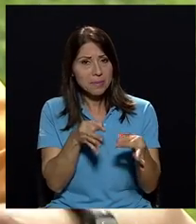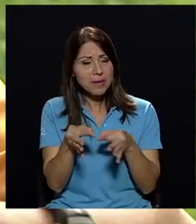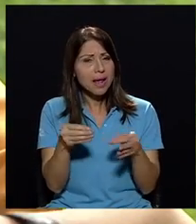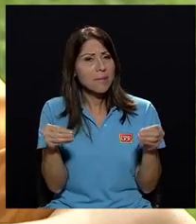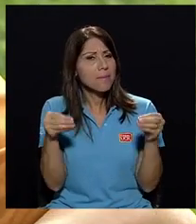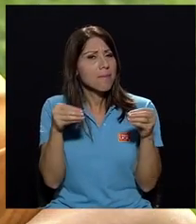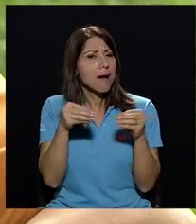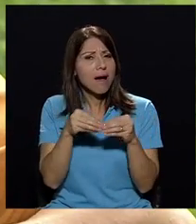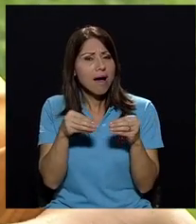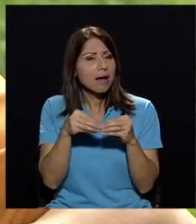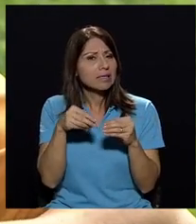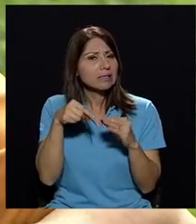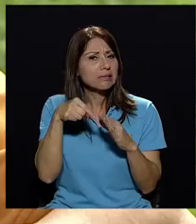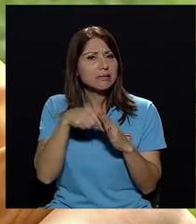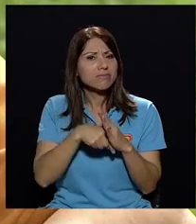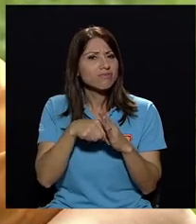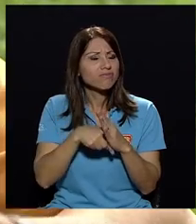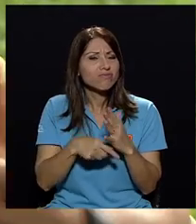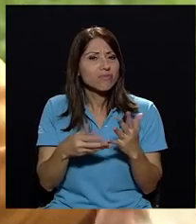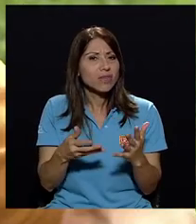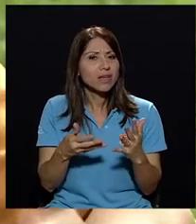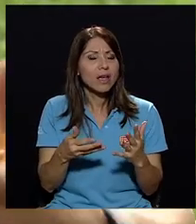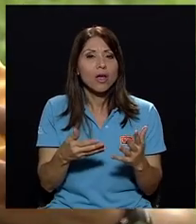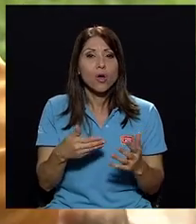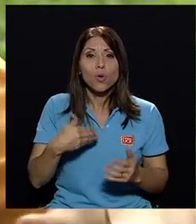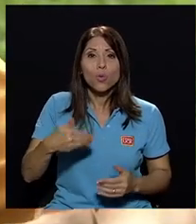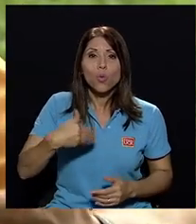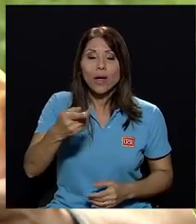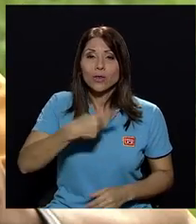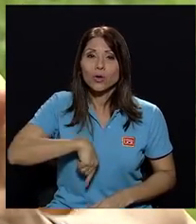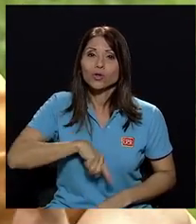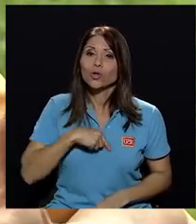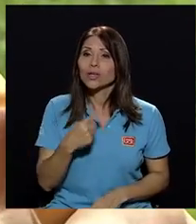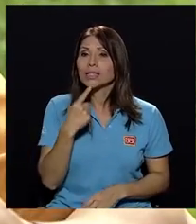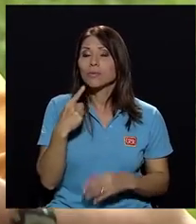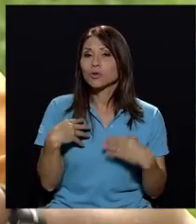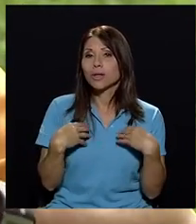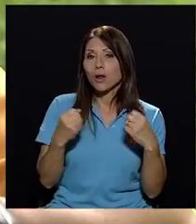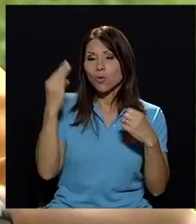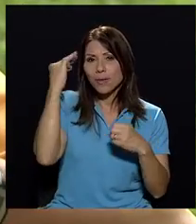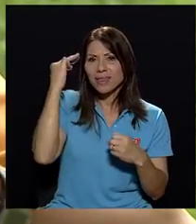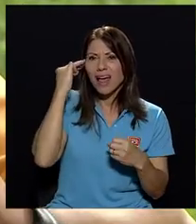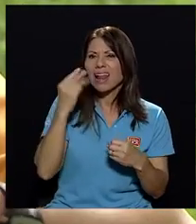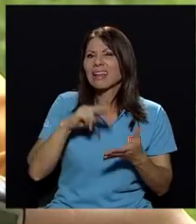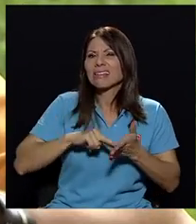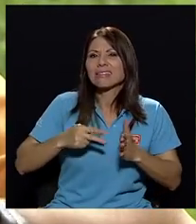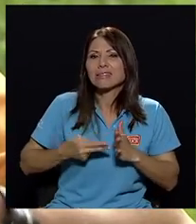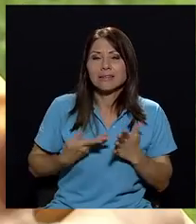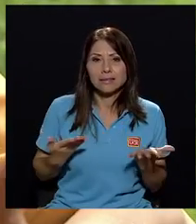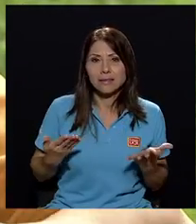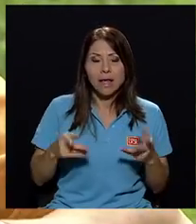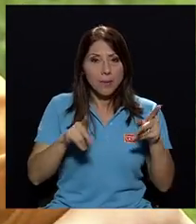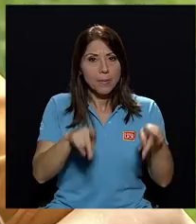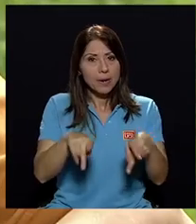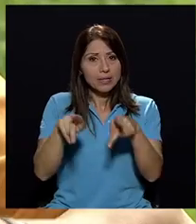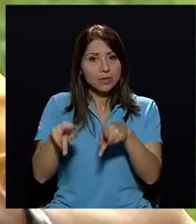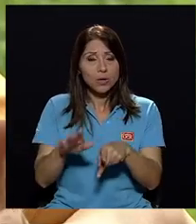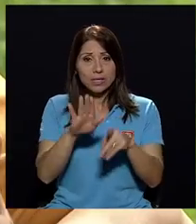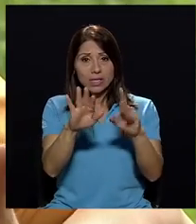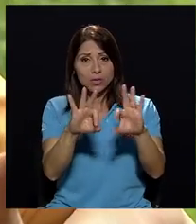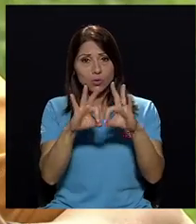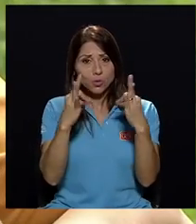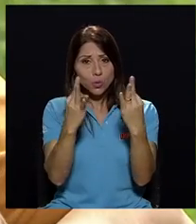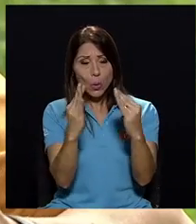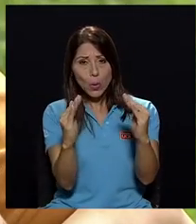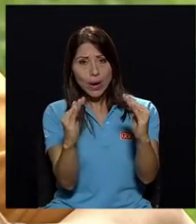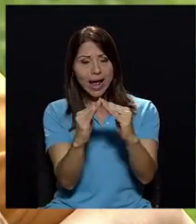un poco más en términos que hablamos cuando decimos salud mental, o qué podemos hacer, o qué pueden hacer las personas en